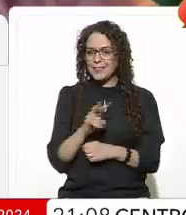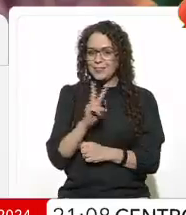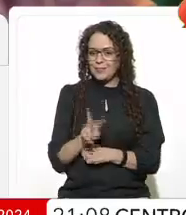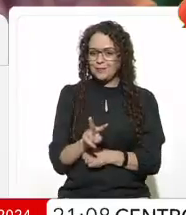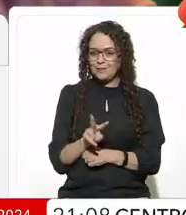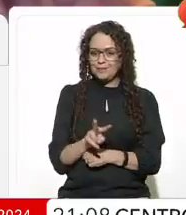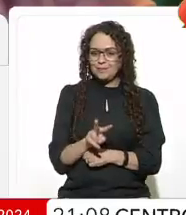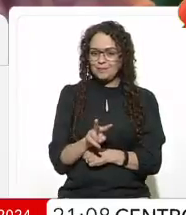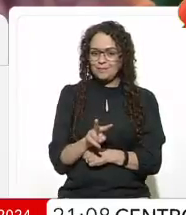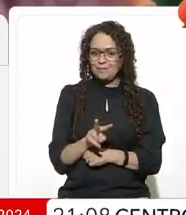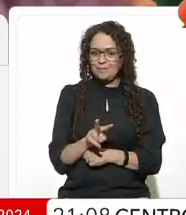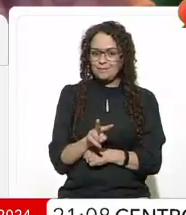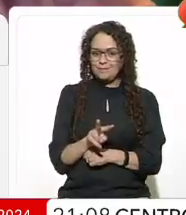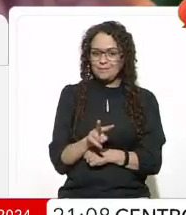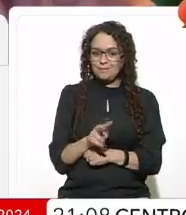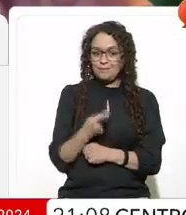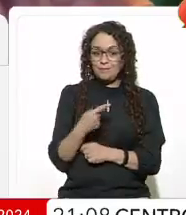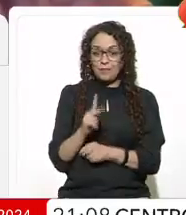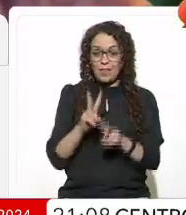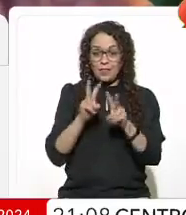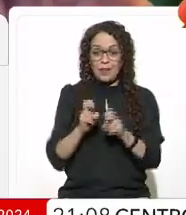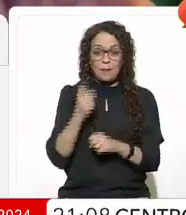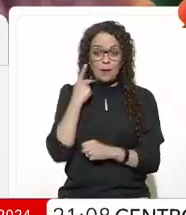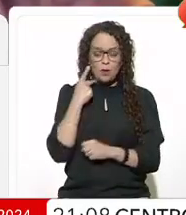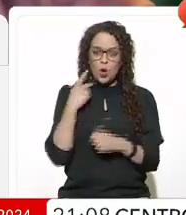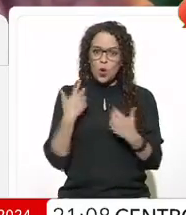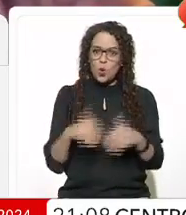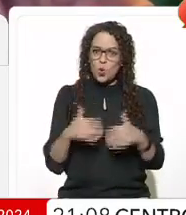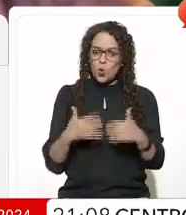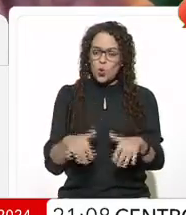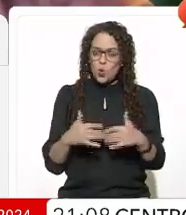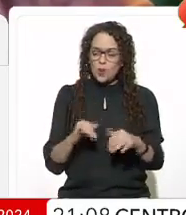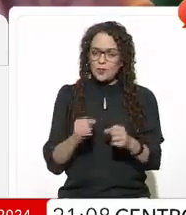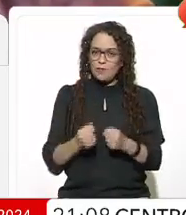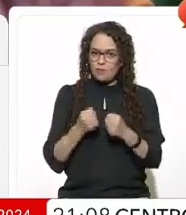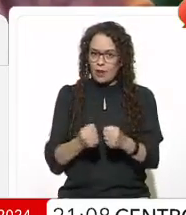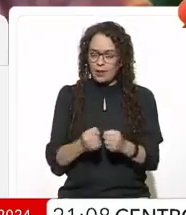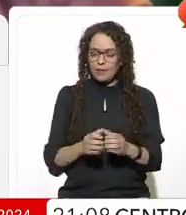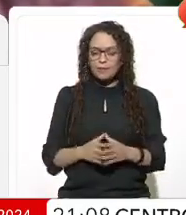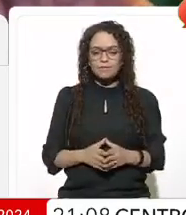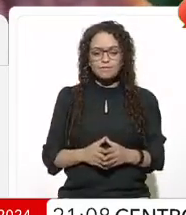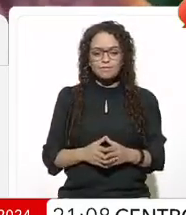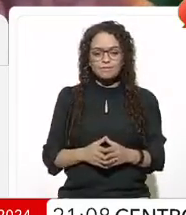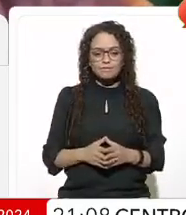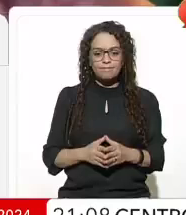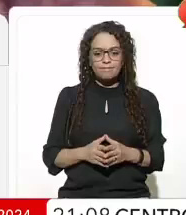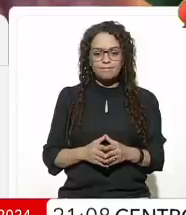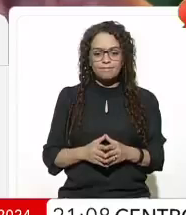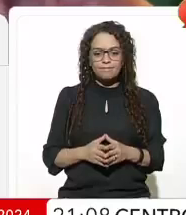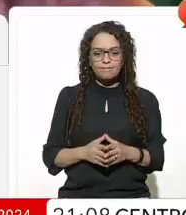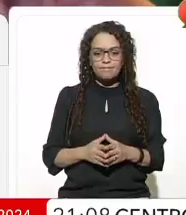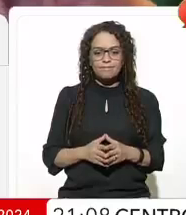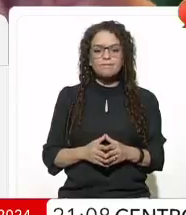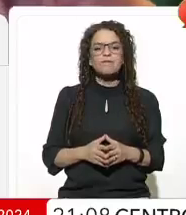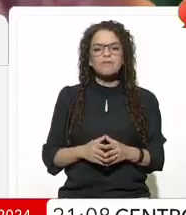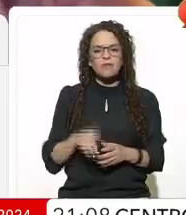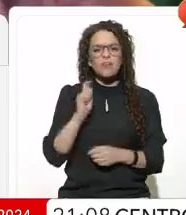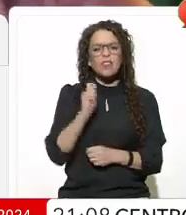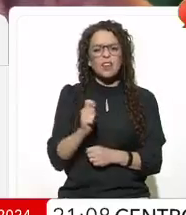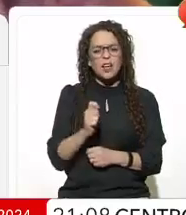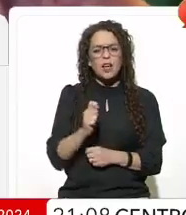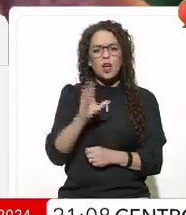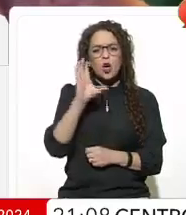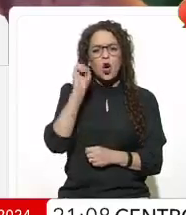casi no sintieron, pero políticamente por lo menos también sí. Andrés, ayúdanos a dimensionar este llamado a consultas de la